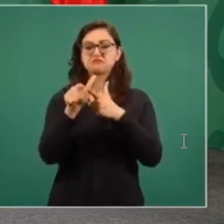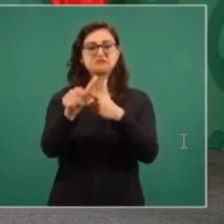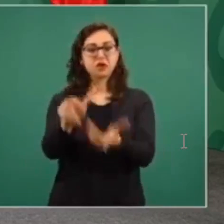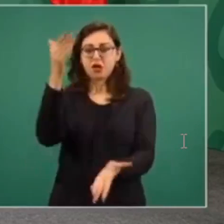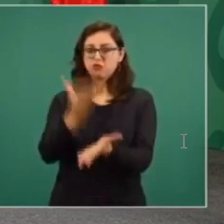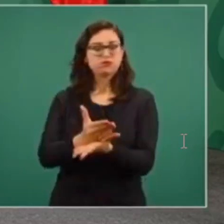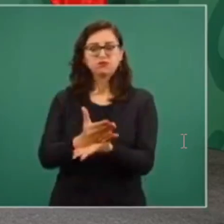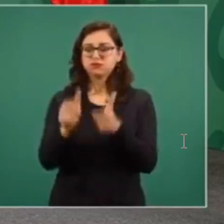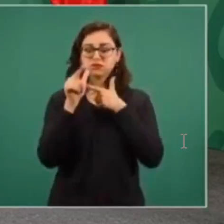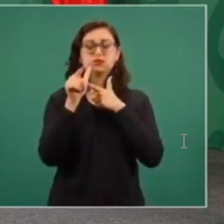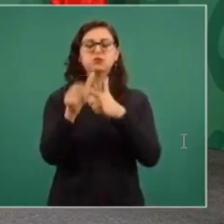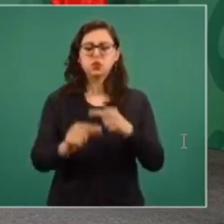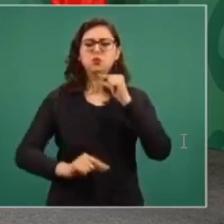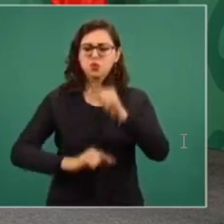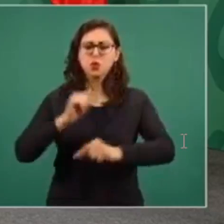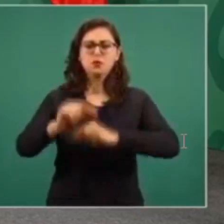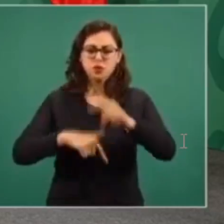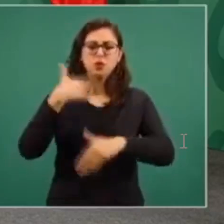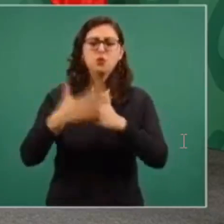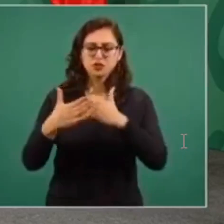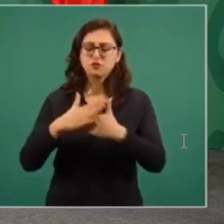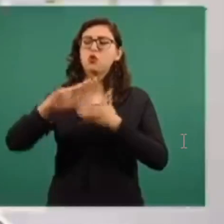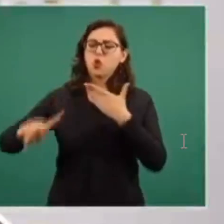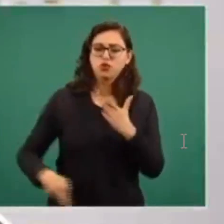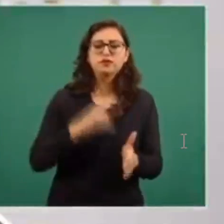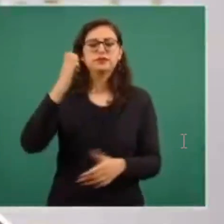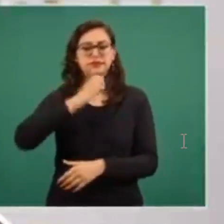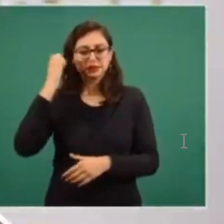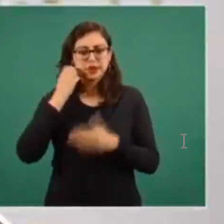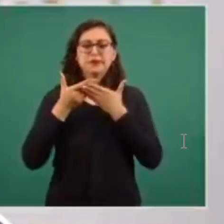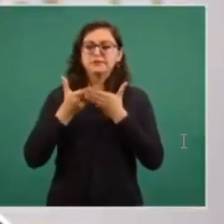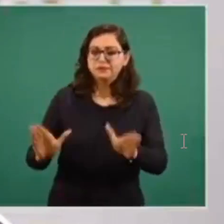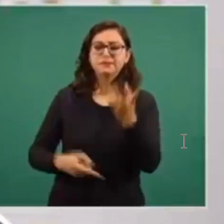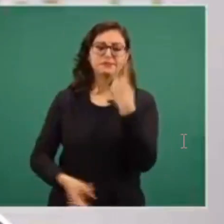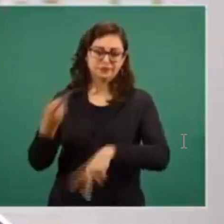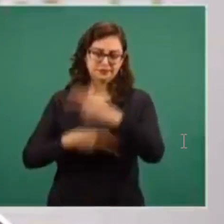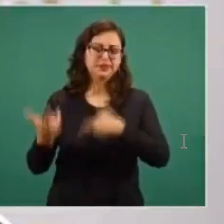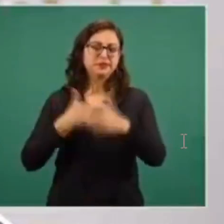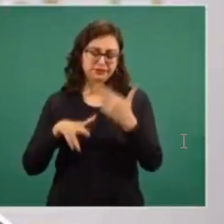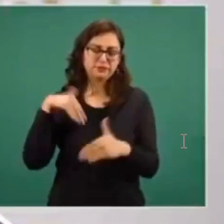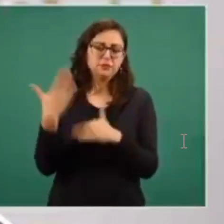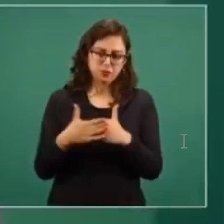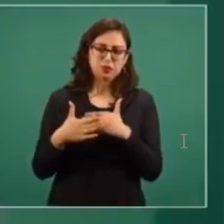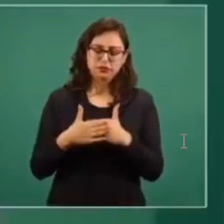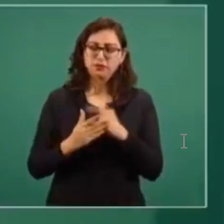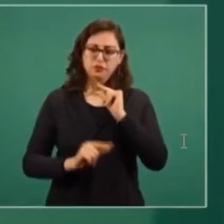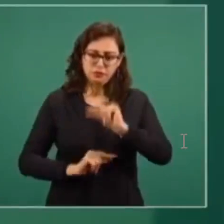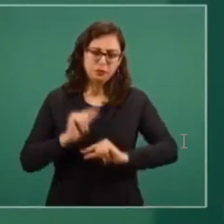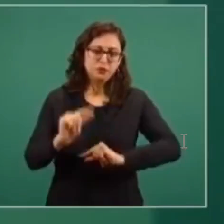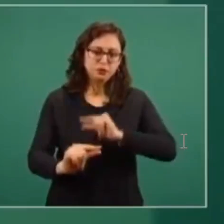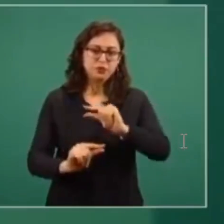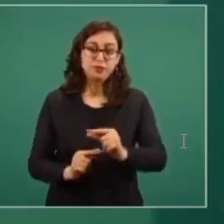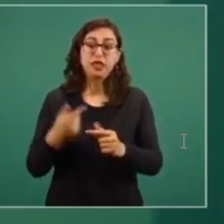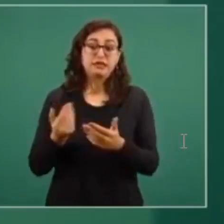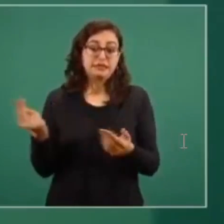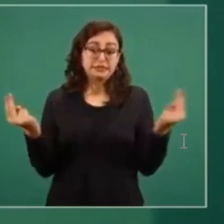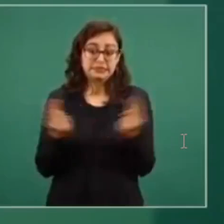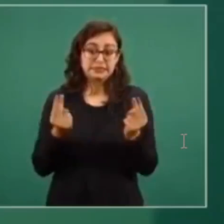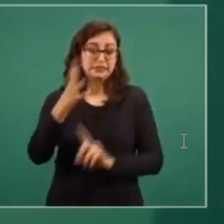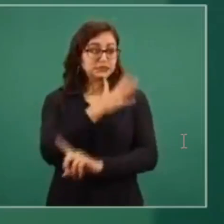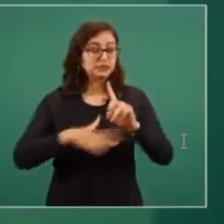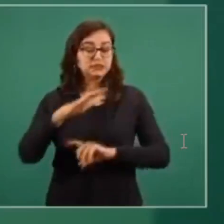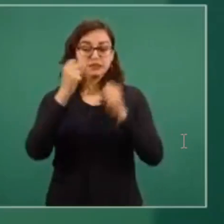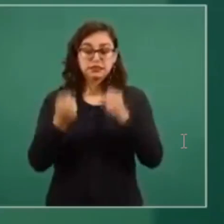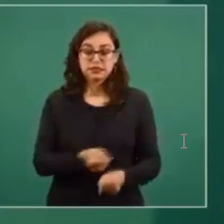estaremos volviendo a una reapertura de las escuelas en semáforo verde con seguridad y